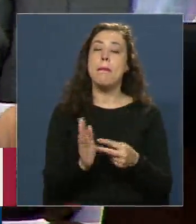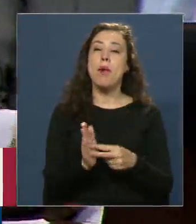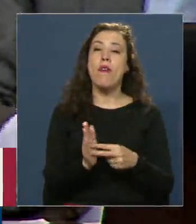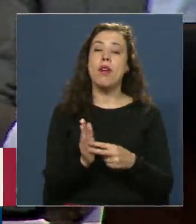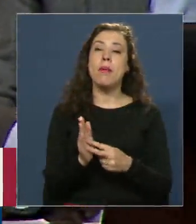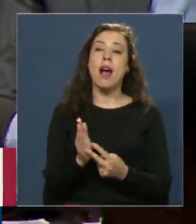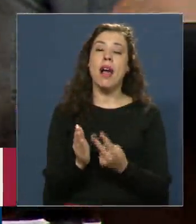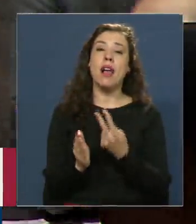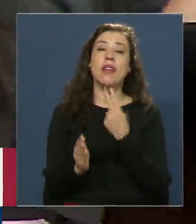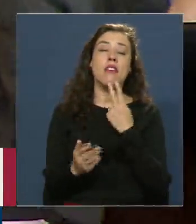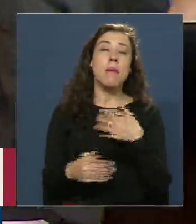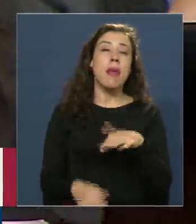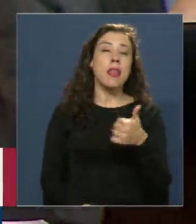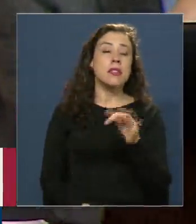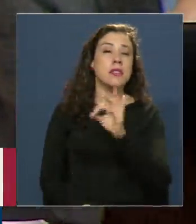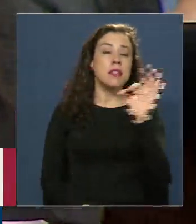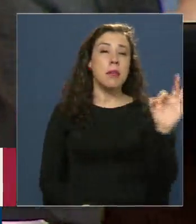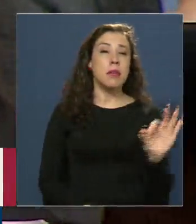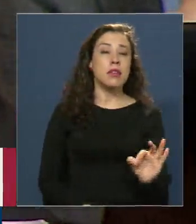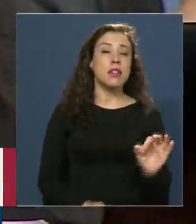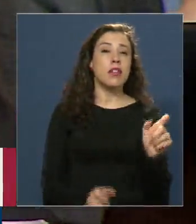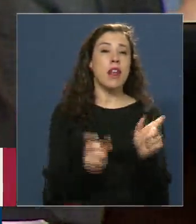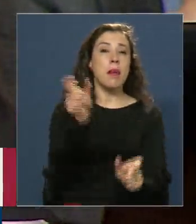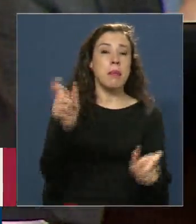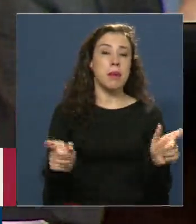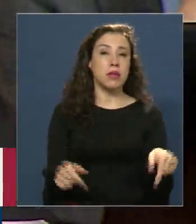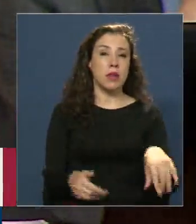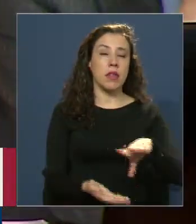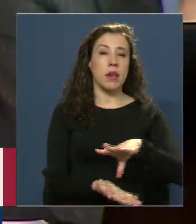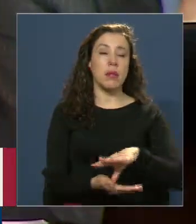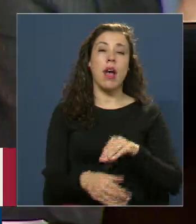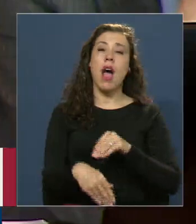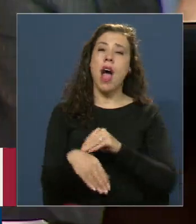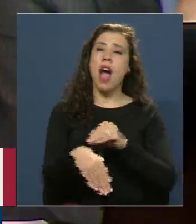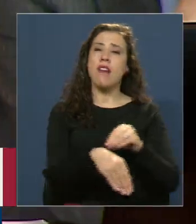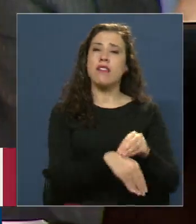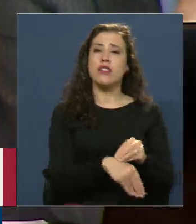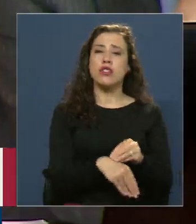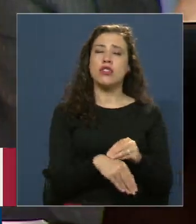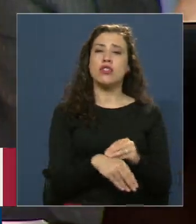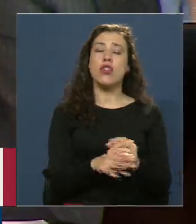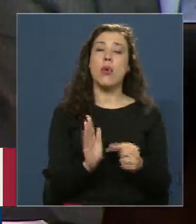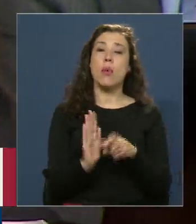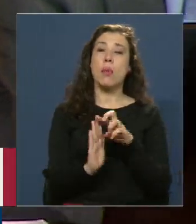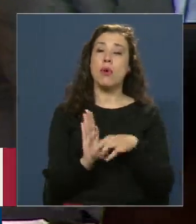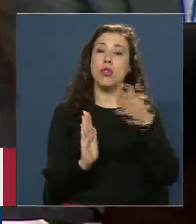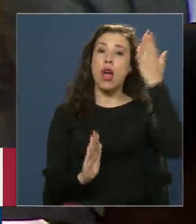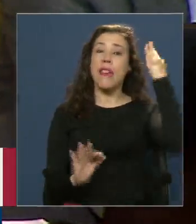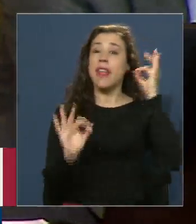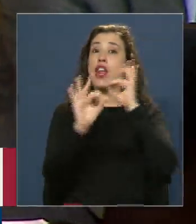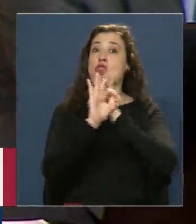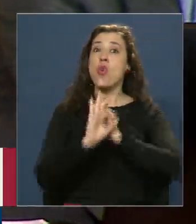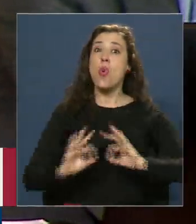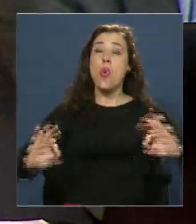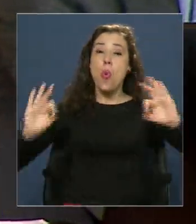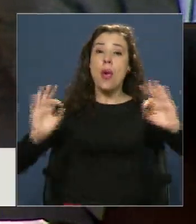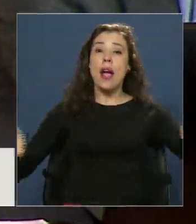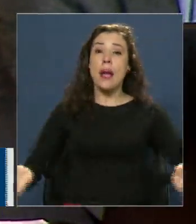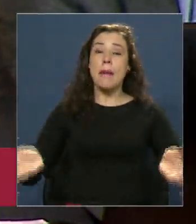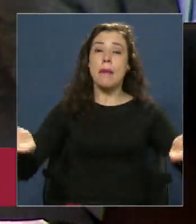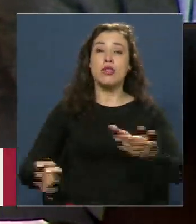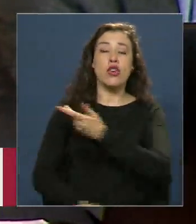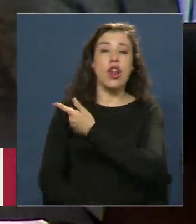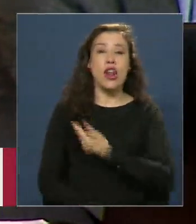más del 60% de la población de nuestro país. Se anunció como una iniciativa nunca antes impulsada por el